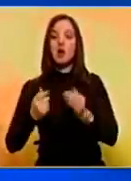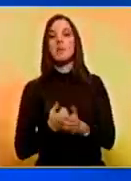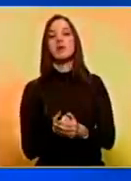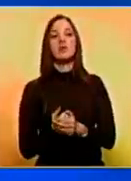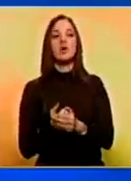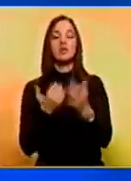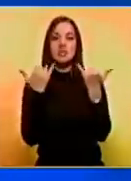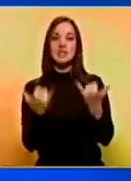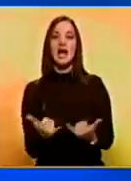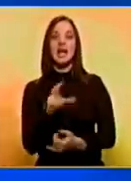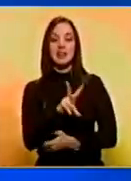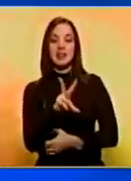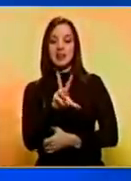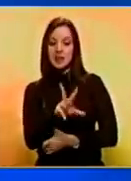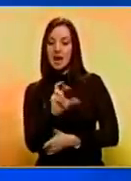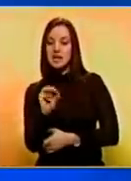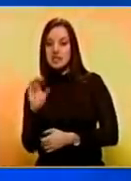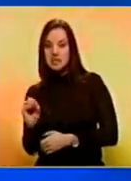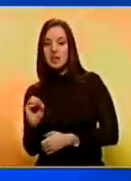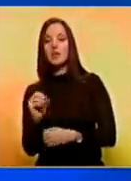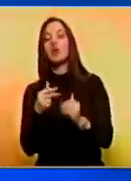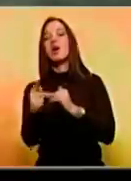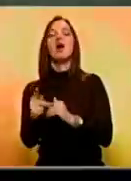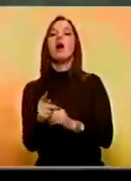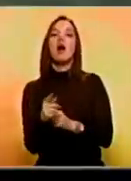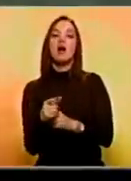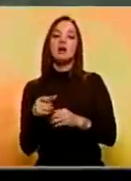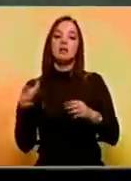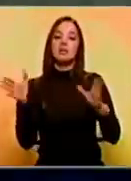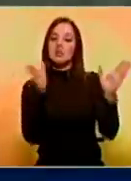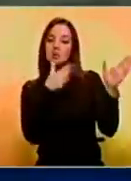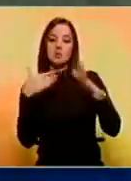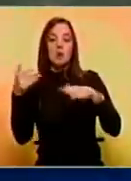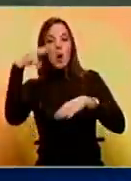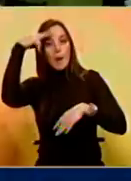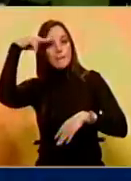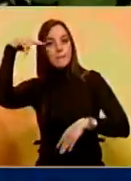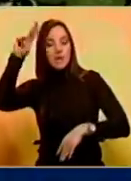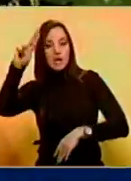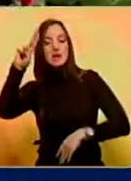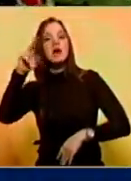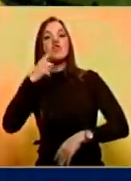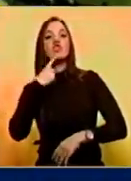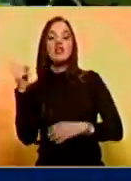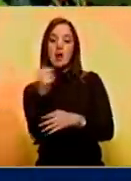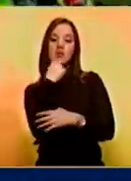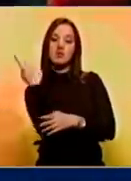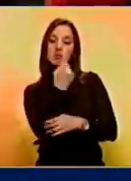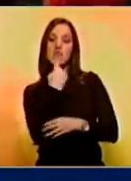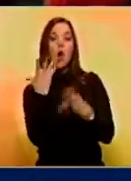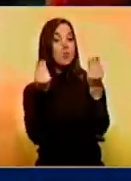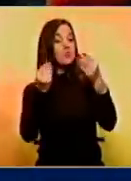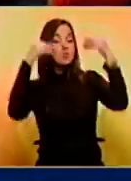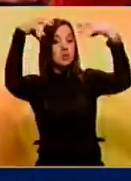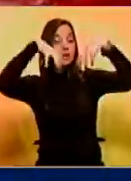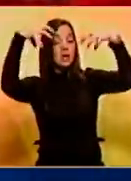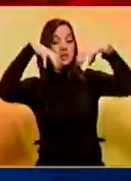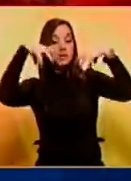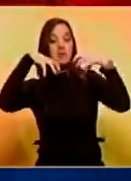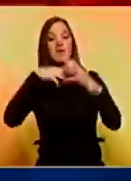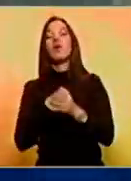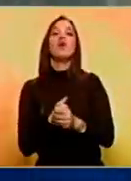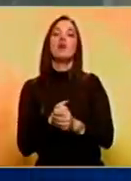a 300 kilómetros de la isla Socorro. El Servicio Meteorológico Mexicano informó que el huracán generará intensas lluvias con